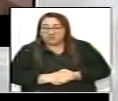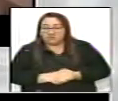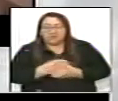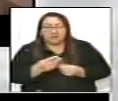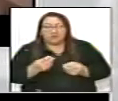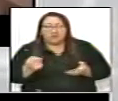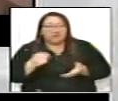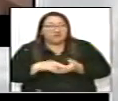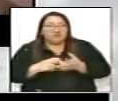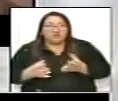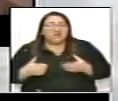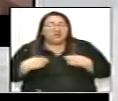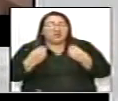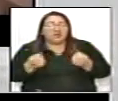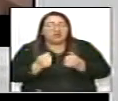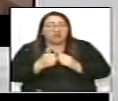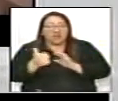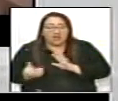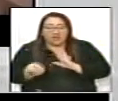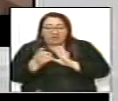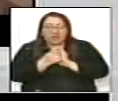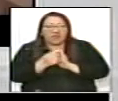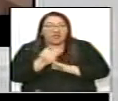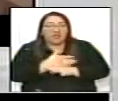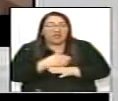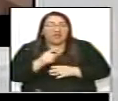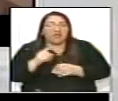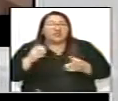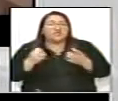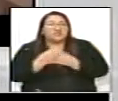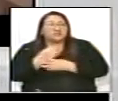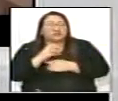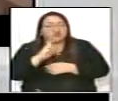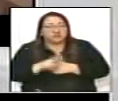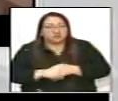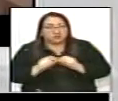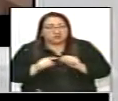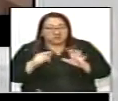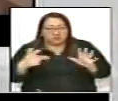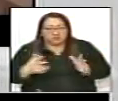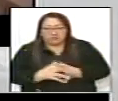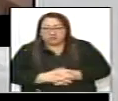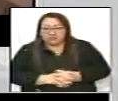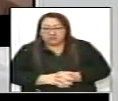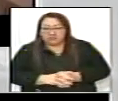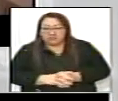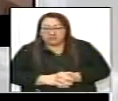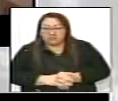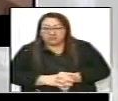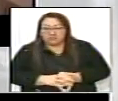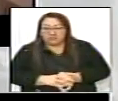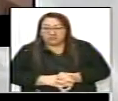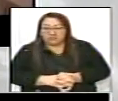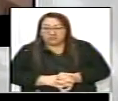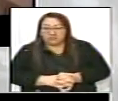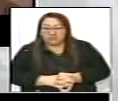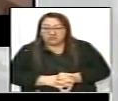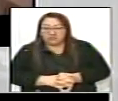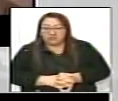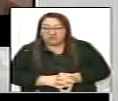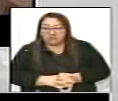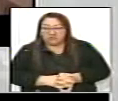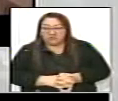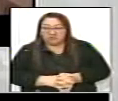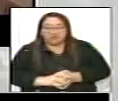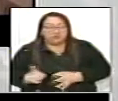situaciones que se dieron, como la adenda, fue desde septiembre del 2018, razón por la cual pues